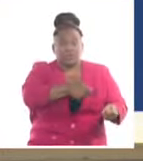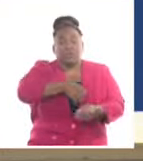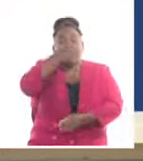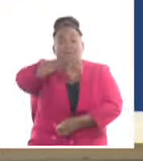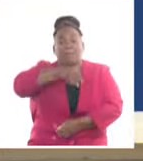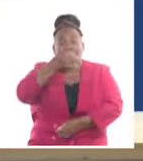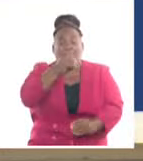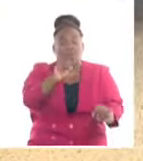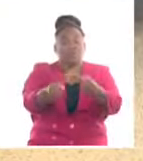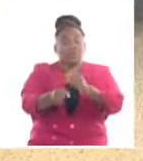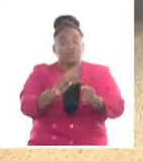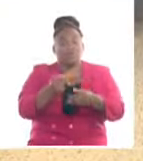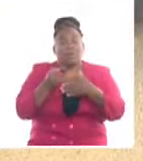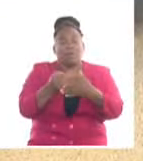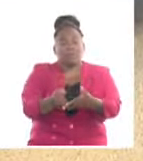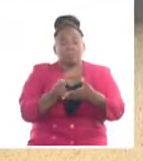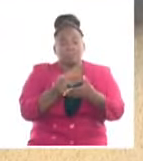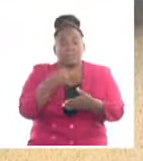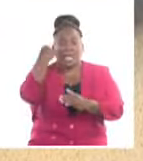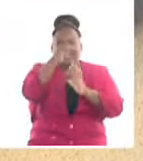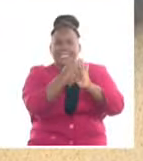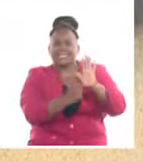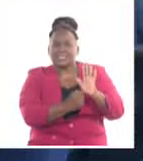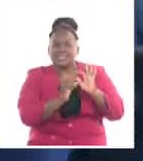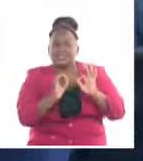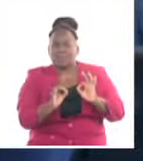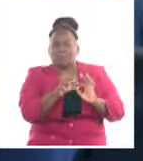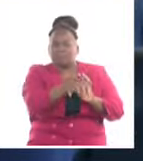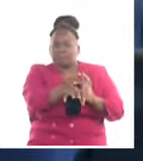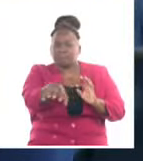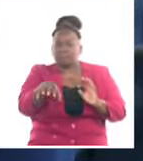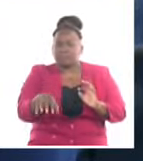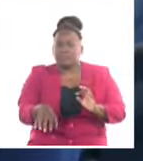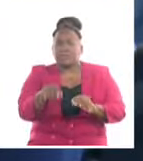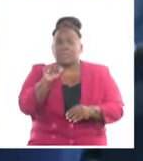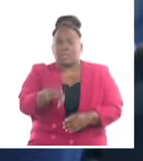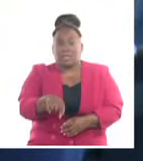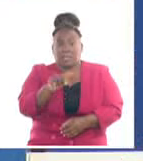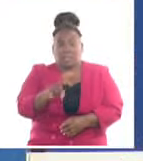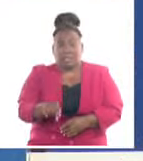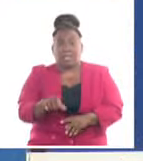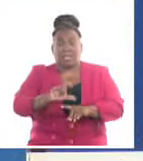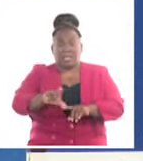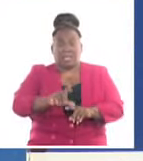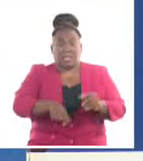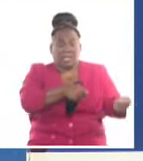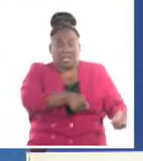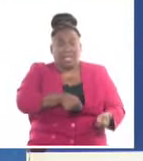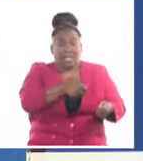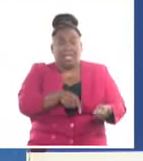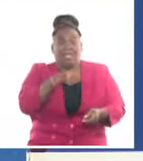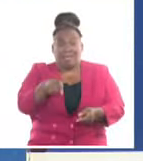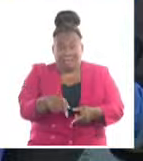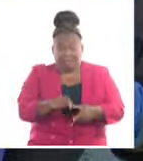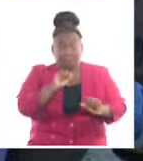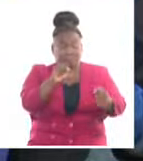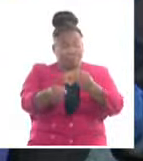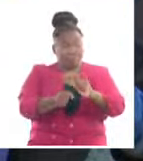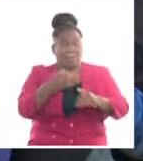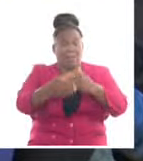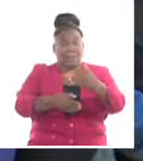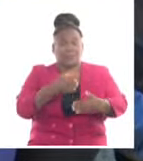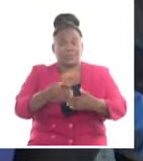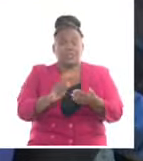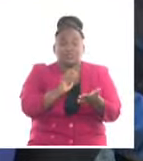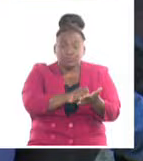control permitirá disponer de una caracterización de la situación actual del sector ganadero que incluye una alta fiscalización al proceso del